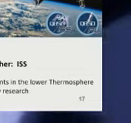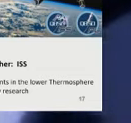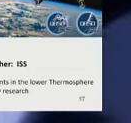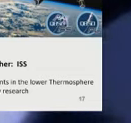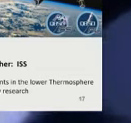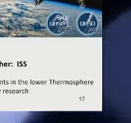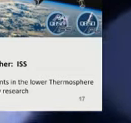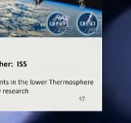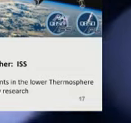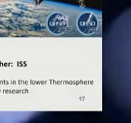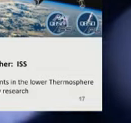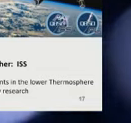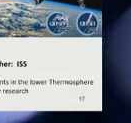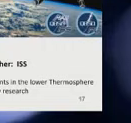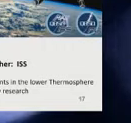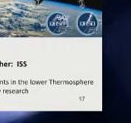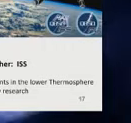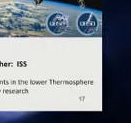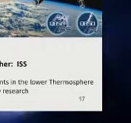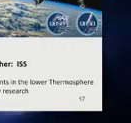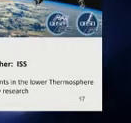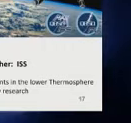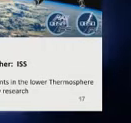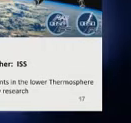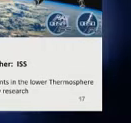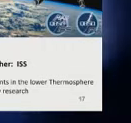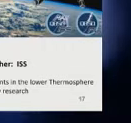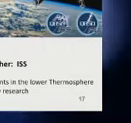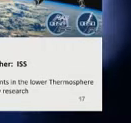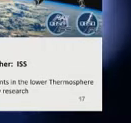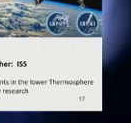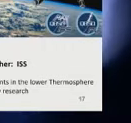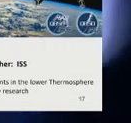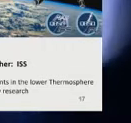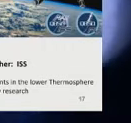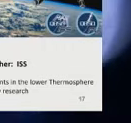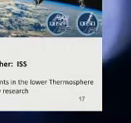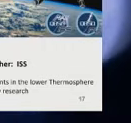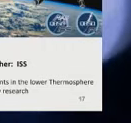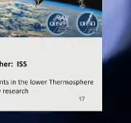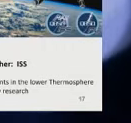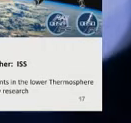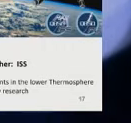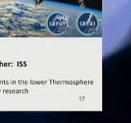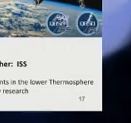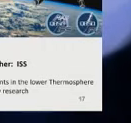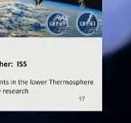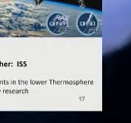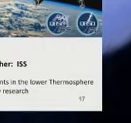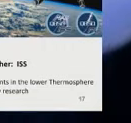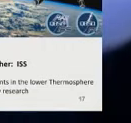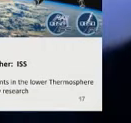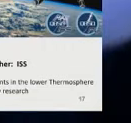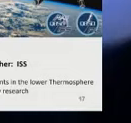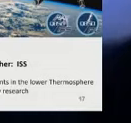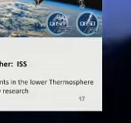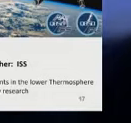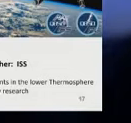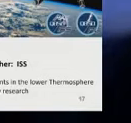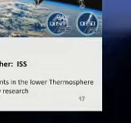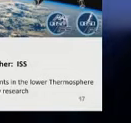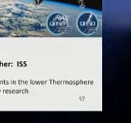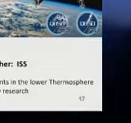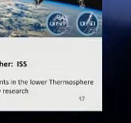universidad politécnica de madrid para la propuesta original y después participamos